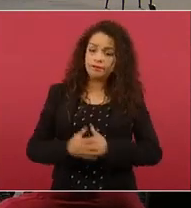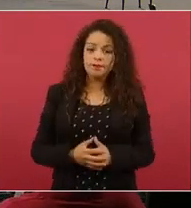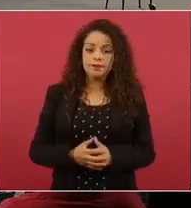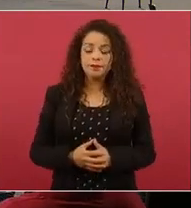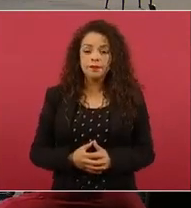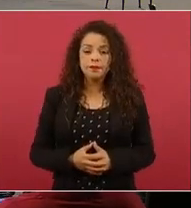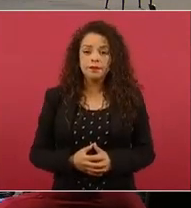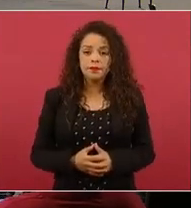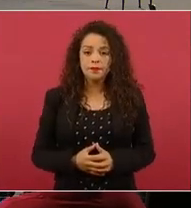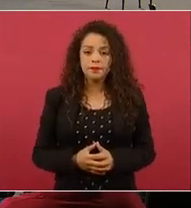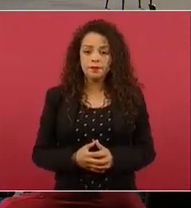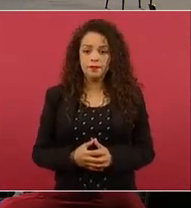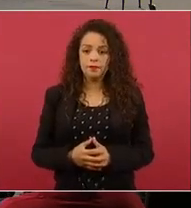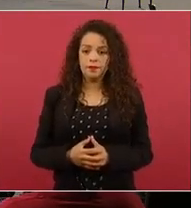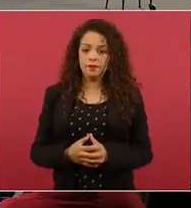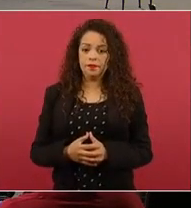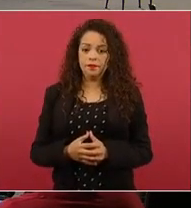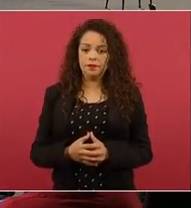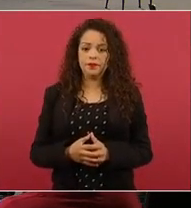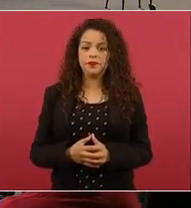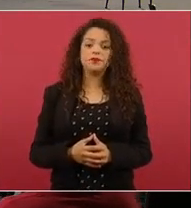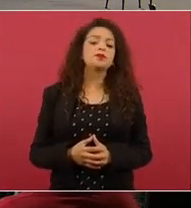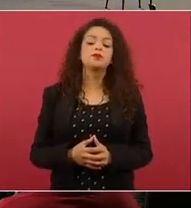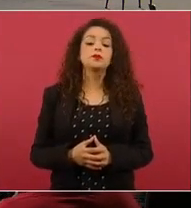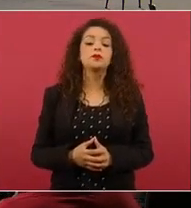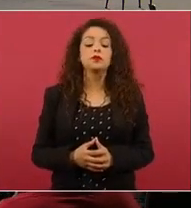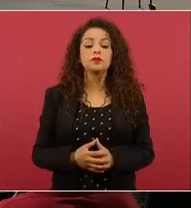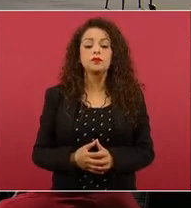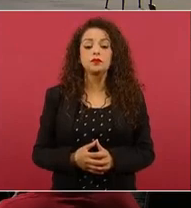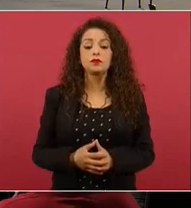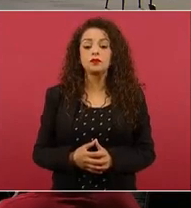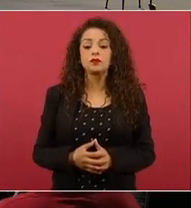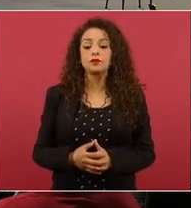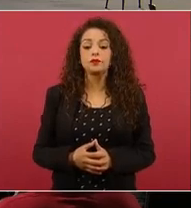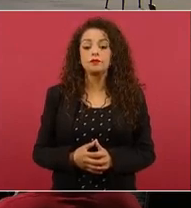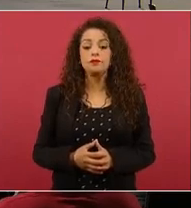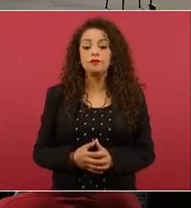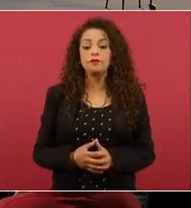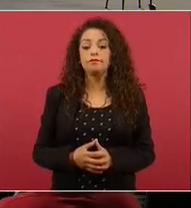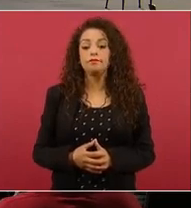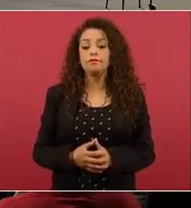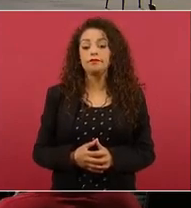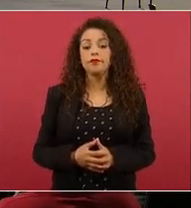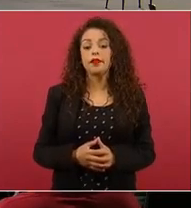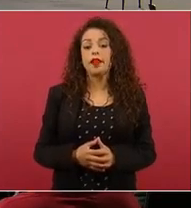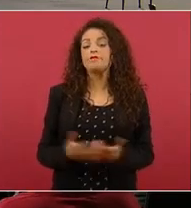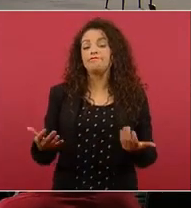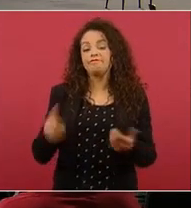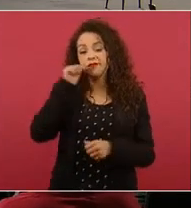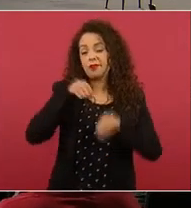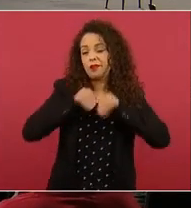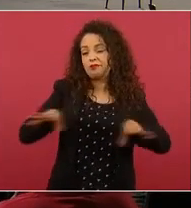Y bueno, mientras los conservadores difunden una visión